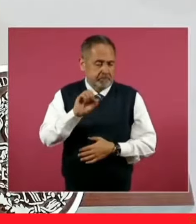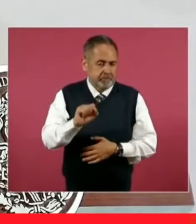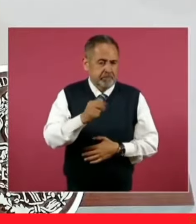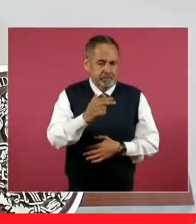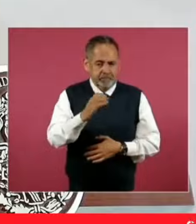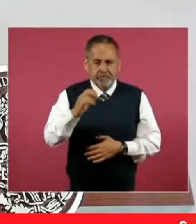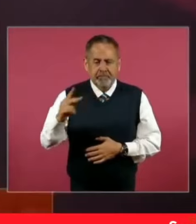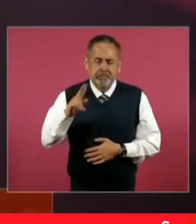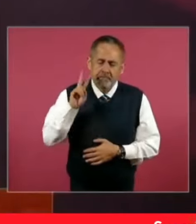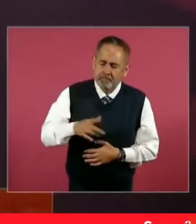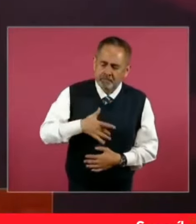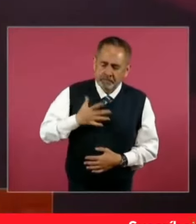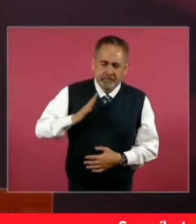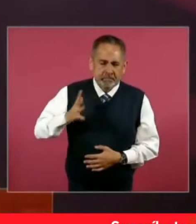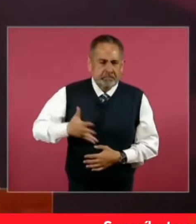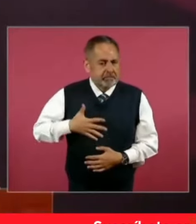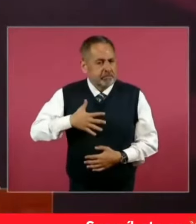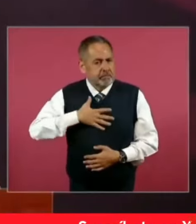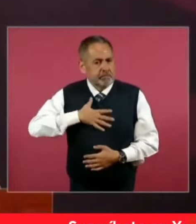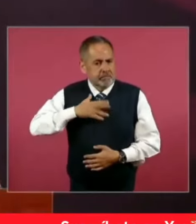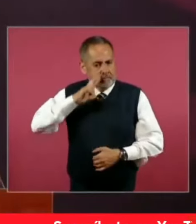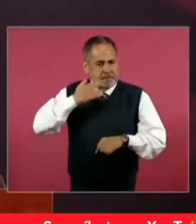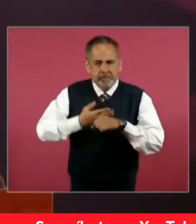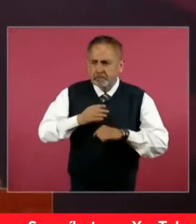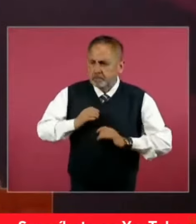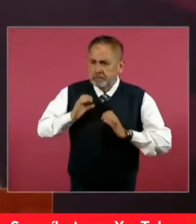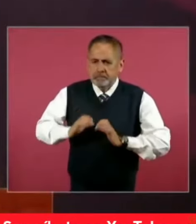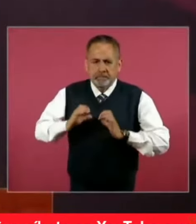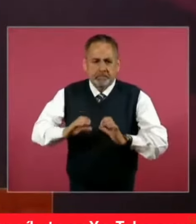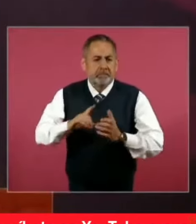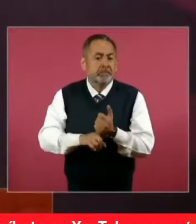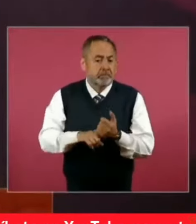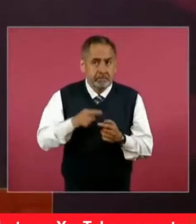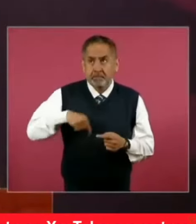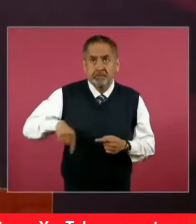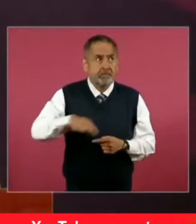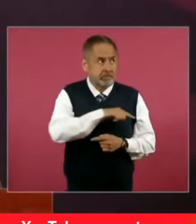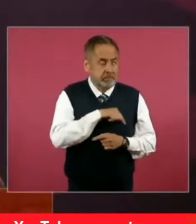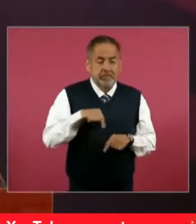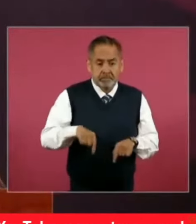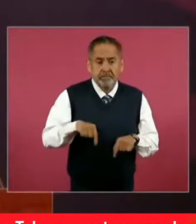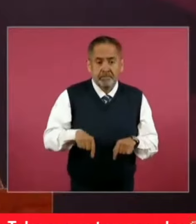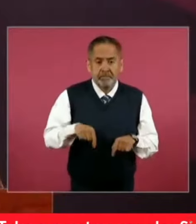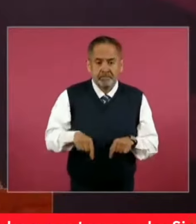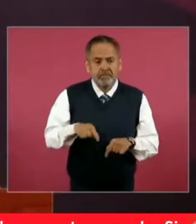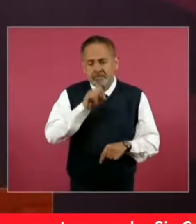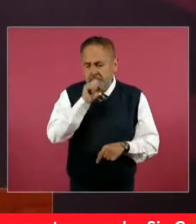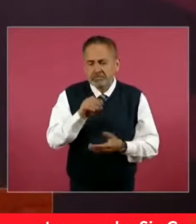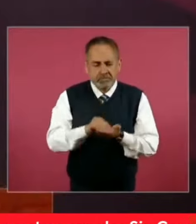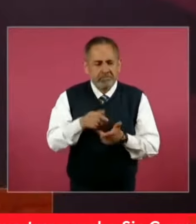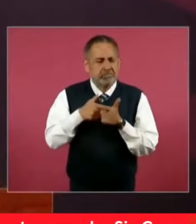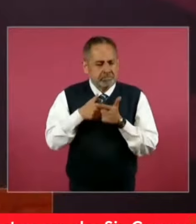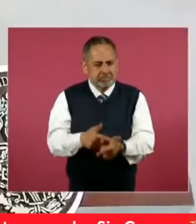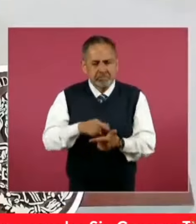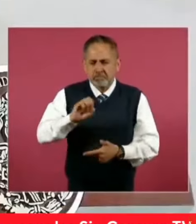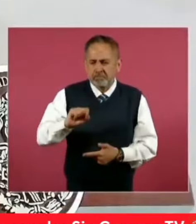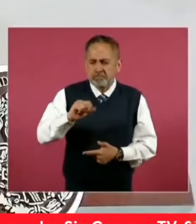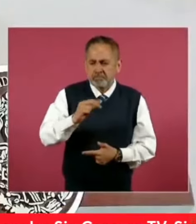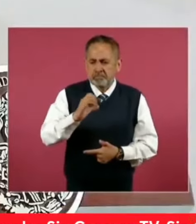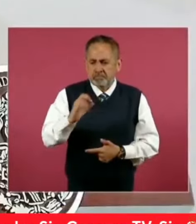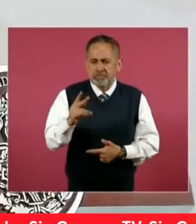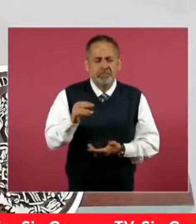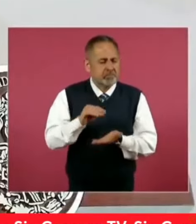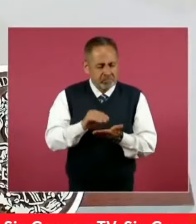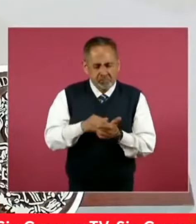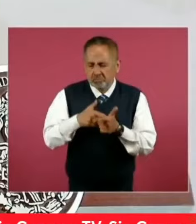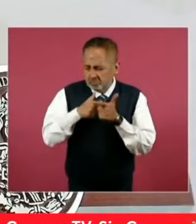un orgullo tenerlos bajo nuestra custodia y la Secretaría de Hacienda seguirá cuidándolos con esmero